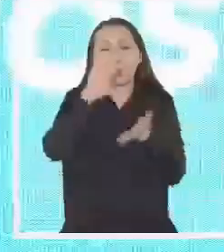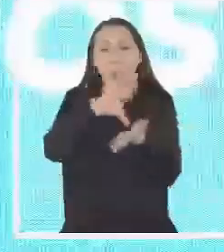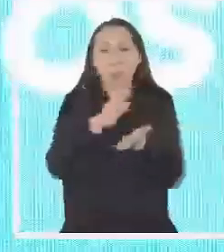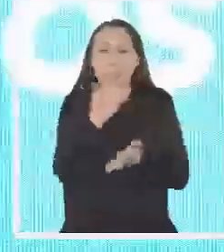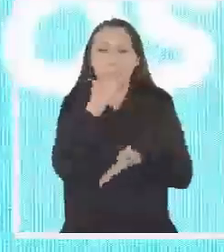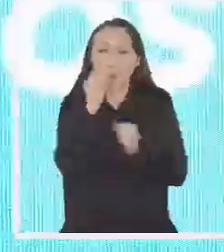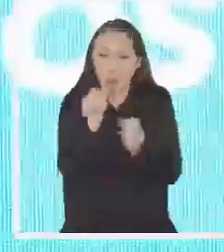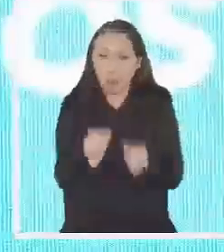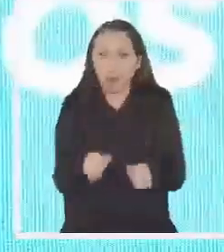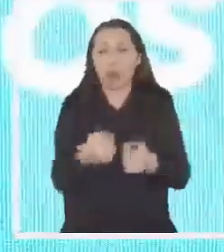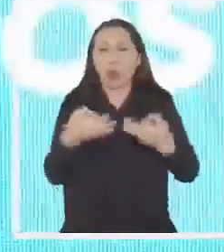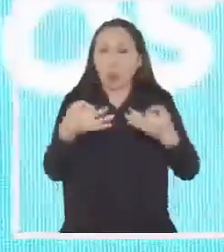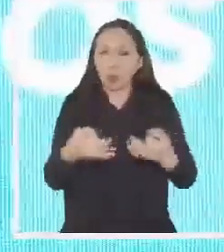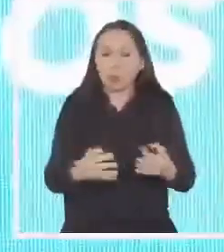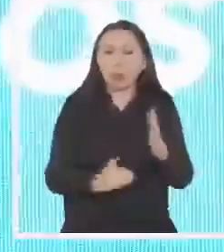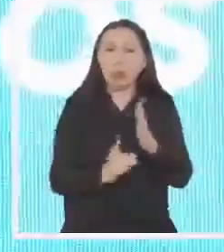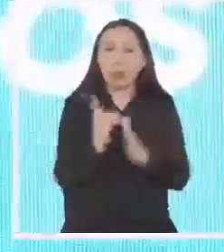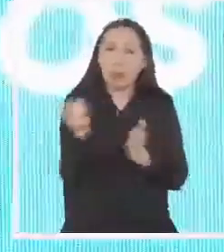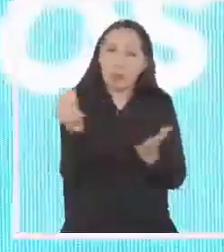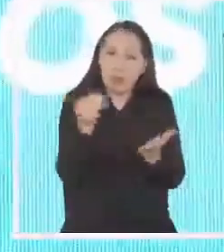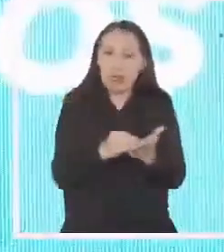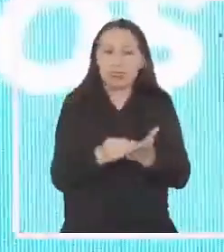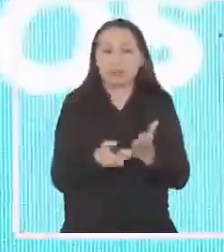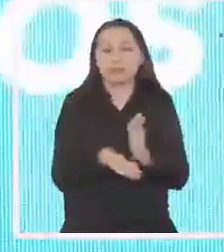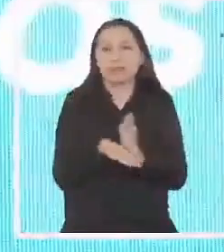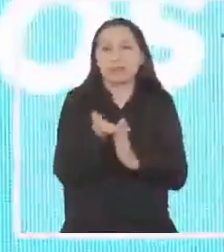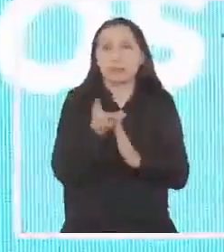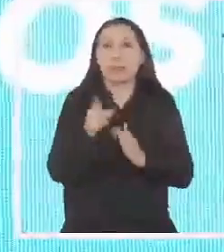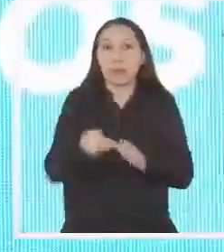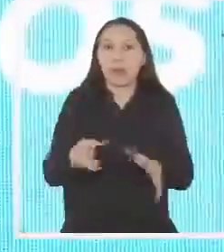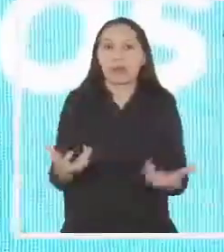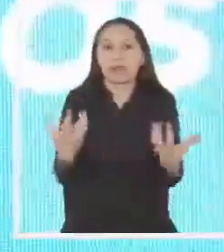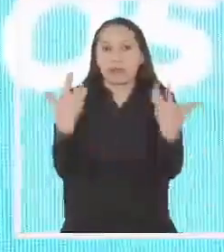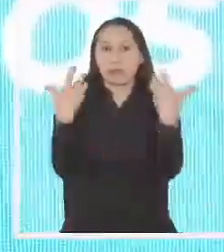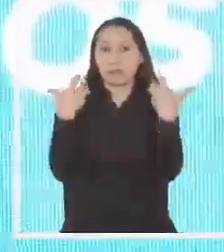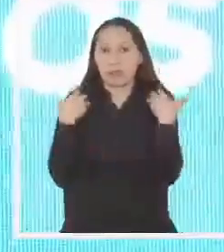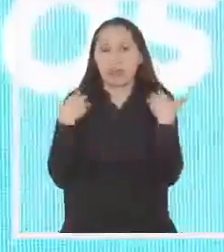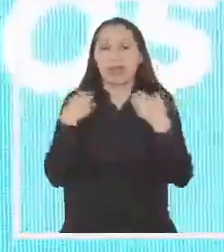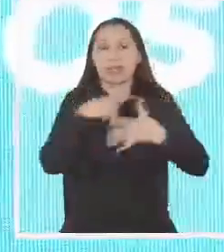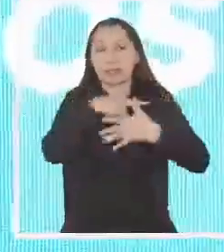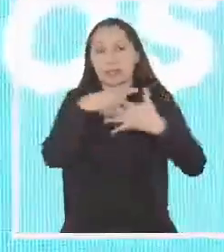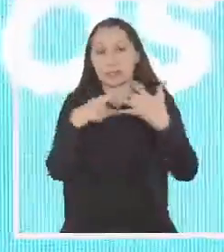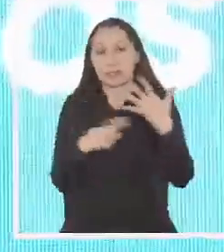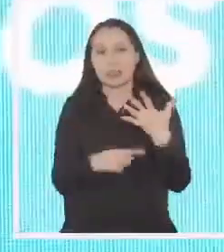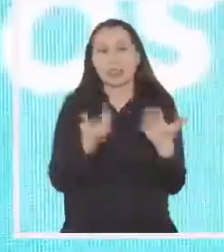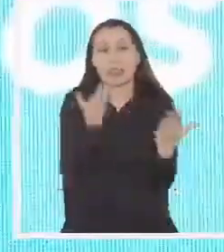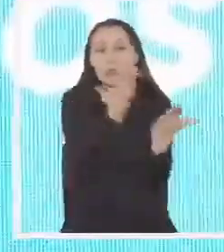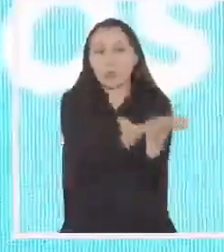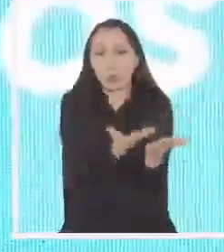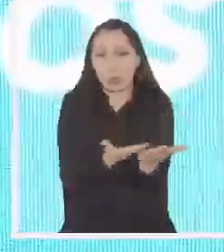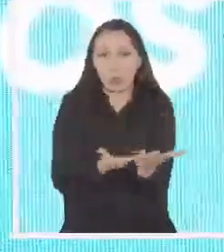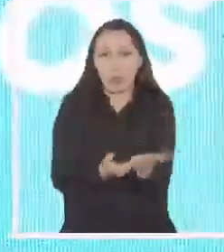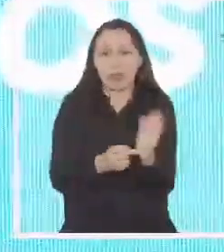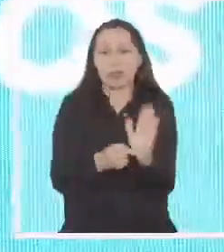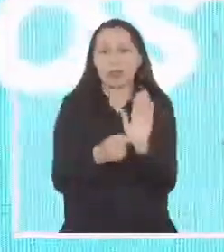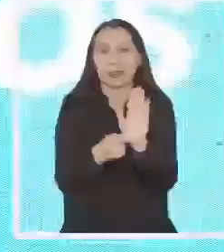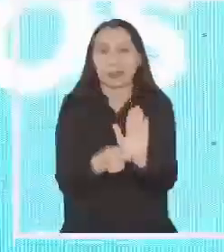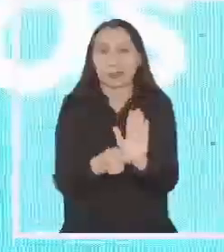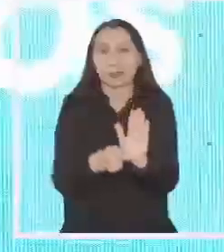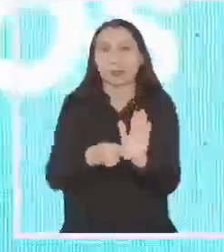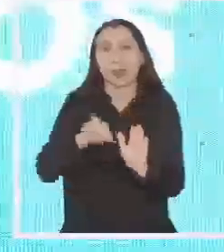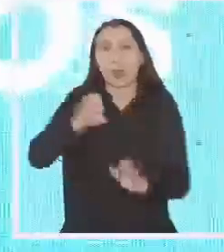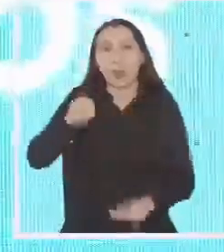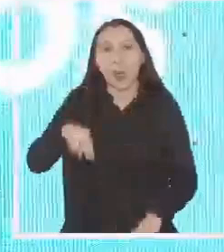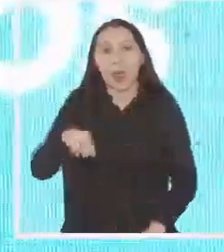mejor, más justo, más desarrollado, que se haga cargo de estos 5 principios o propuestas que Juan